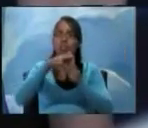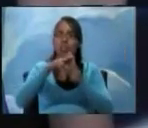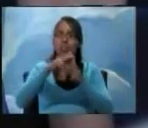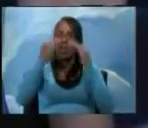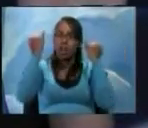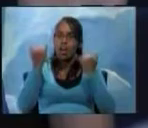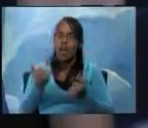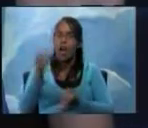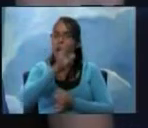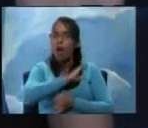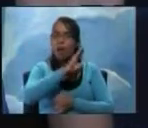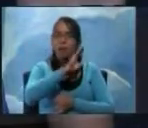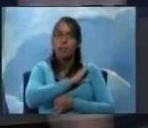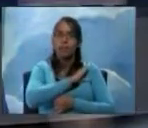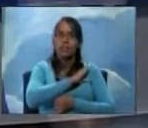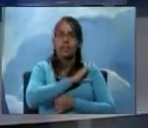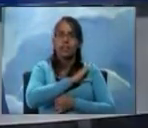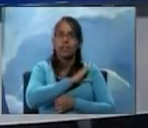Que lo sepa el mundo entero.